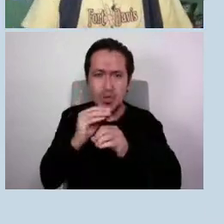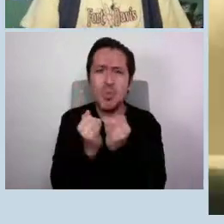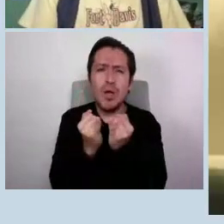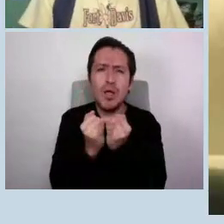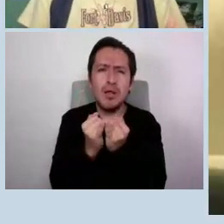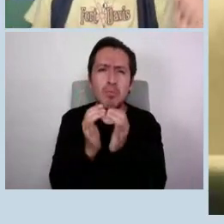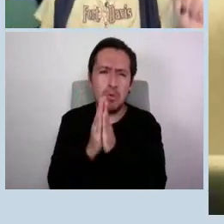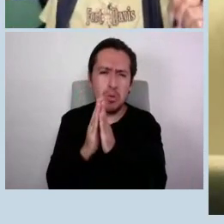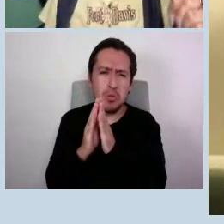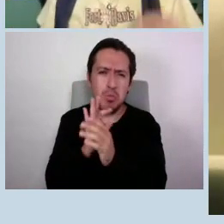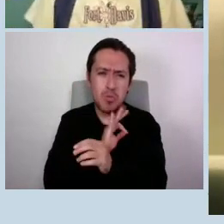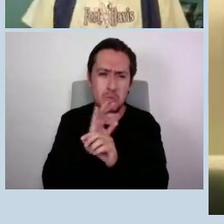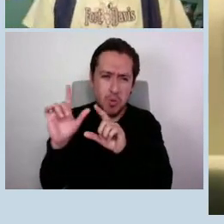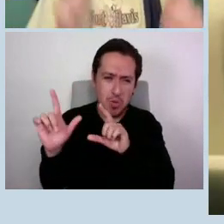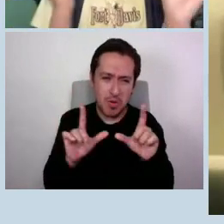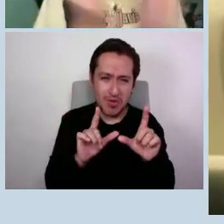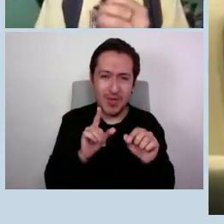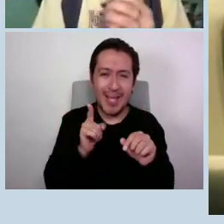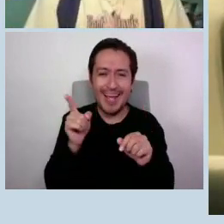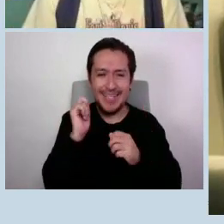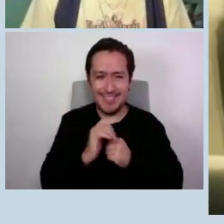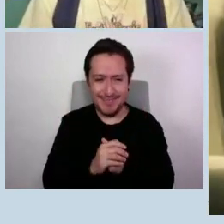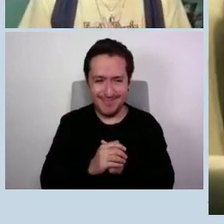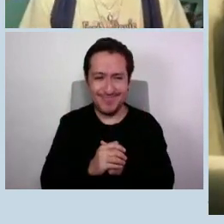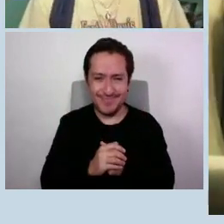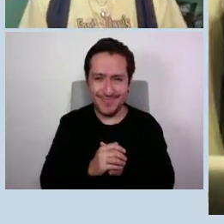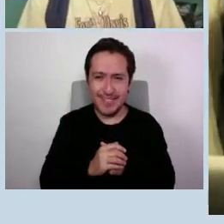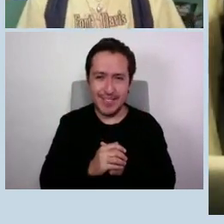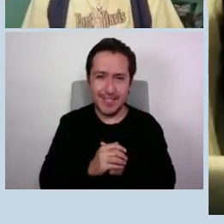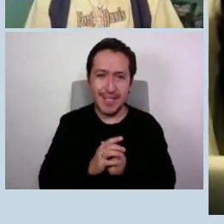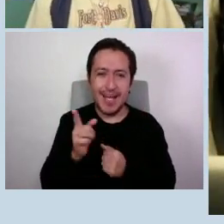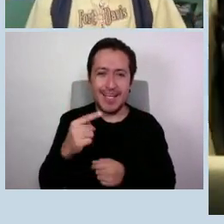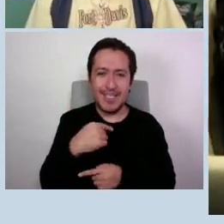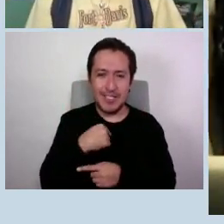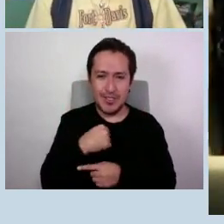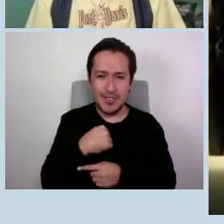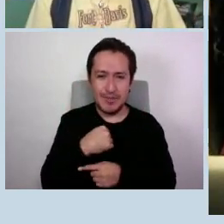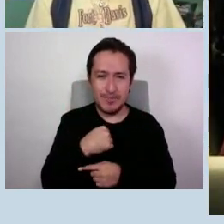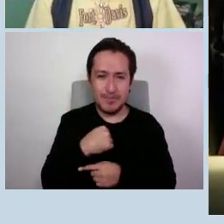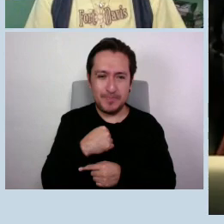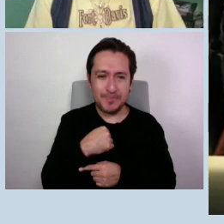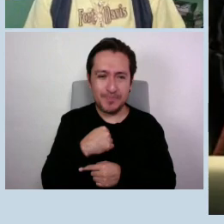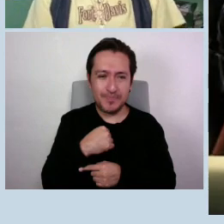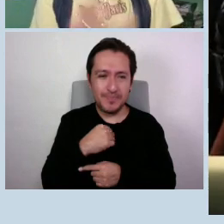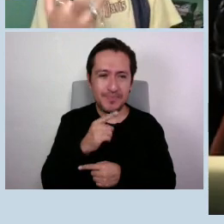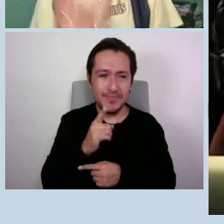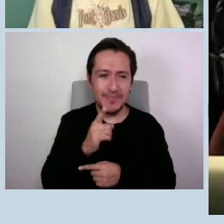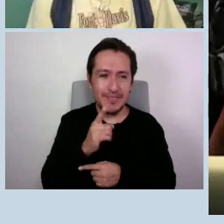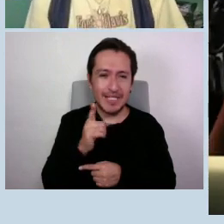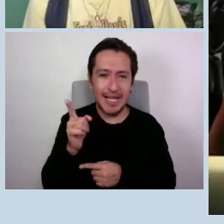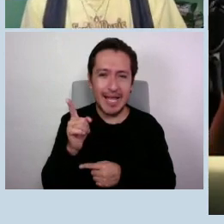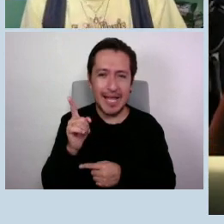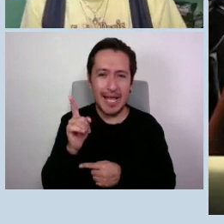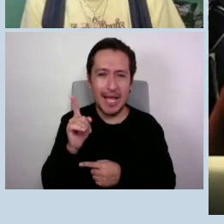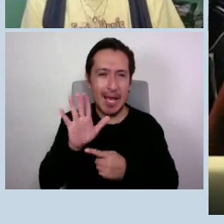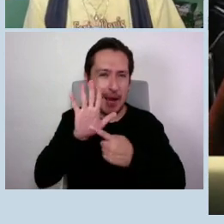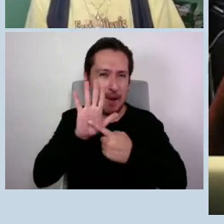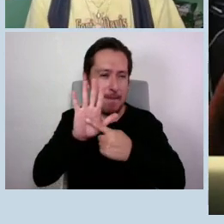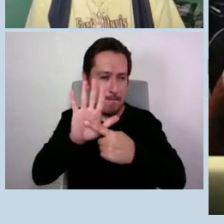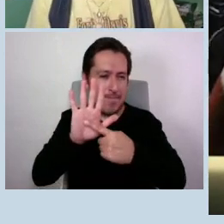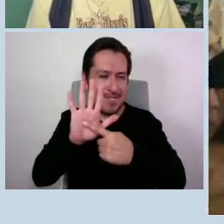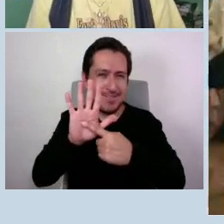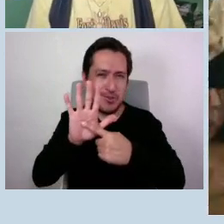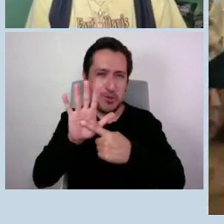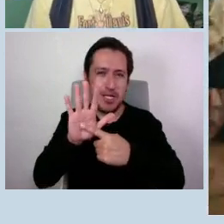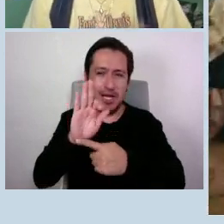pasar a la carpeta de entrada Ah esaa ahí estoy yo en la en la publicación bueno en la presentación del fanin